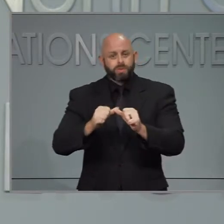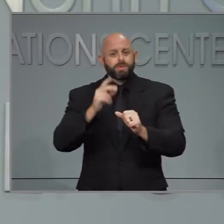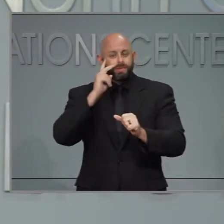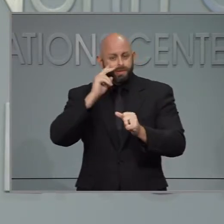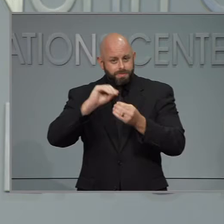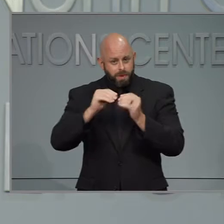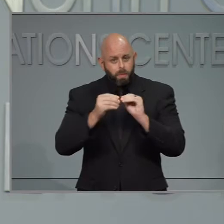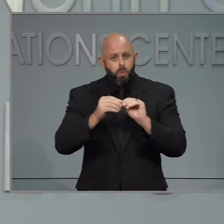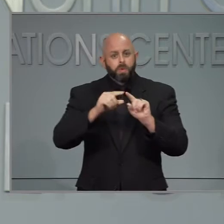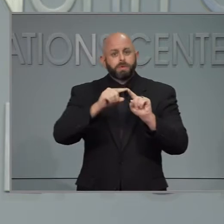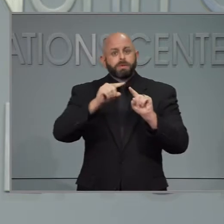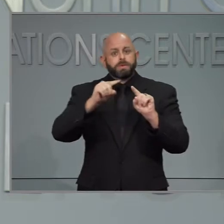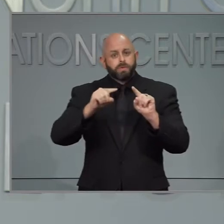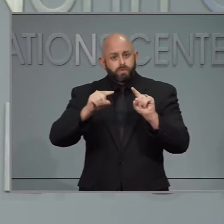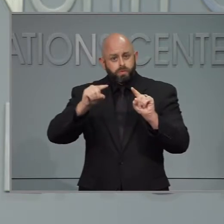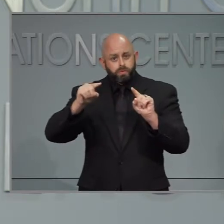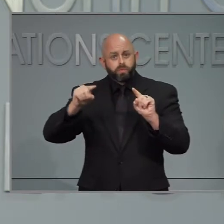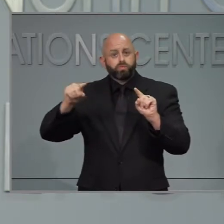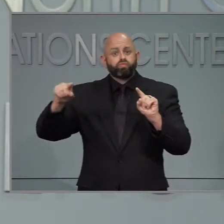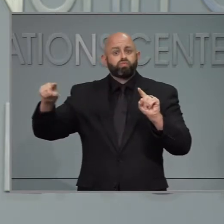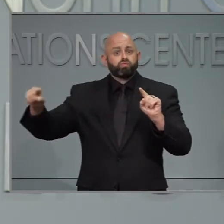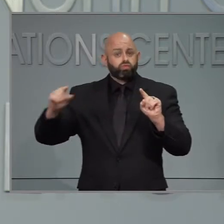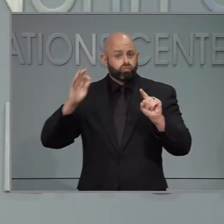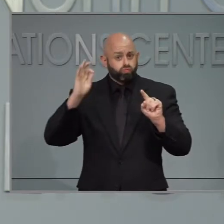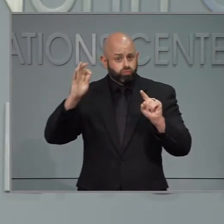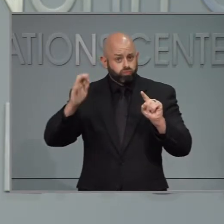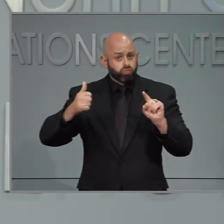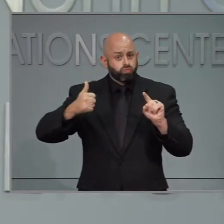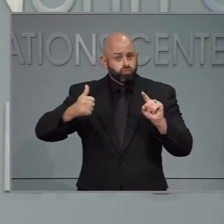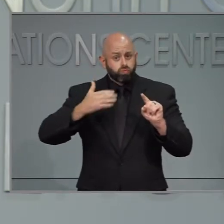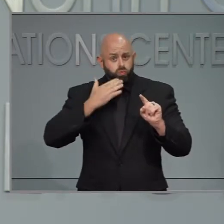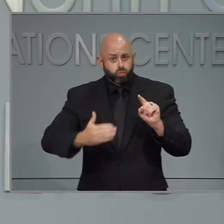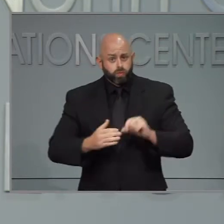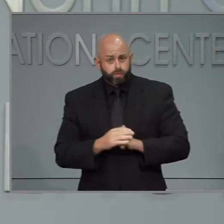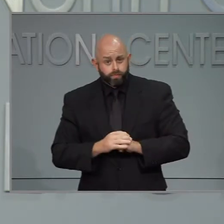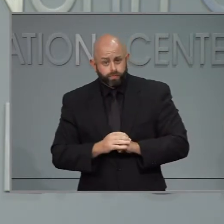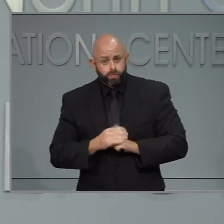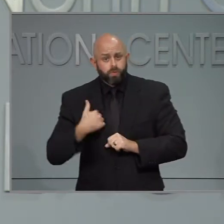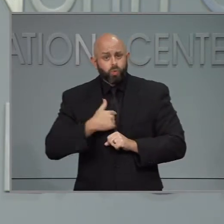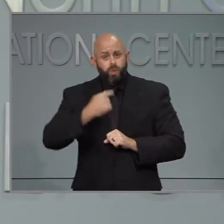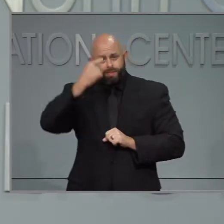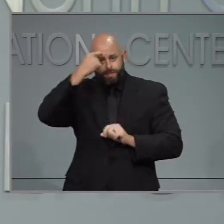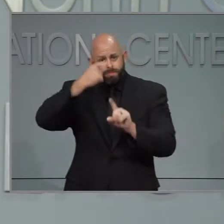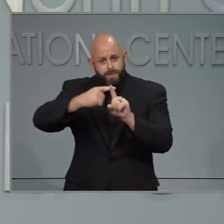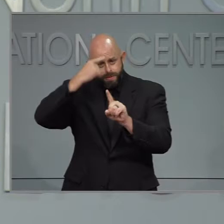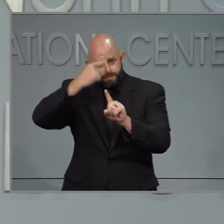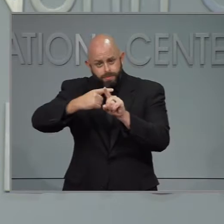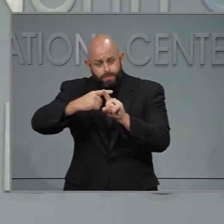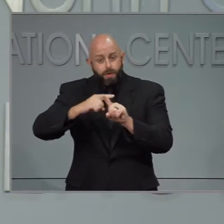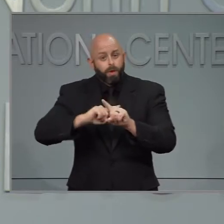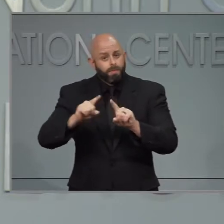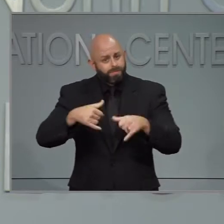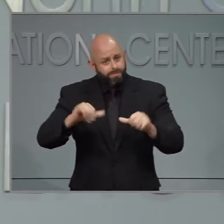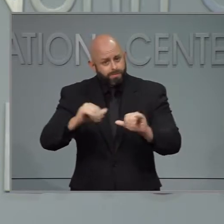de casos en el estado se está estabilizando. Esto nos alienta, pero seremos cautelosos.